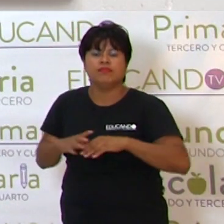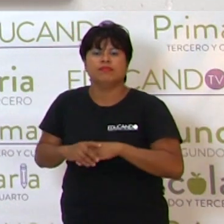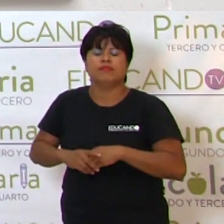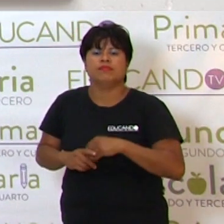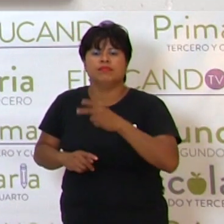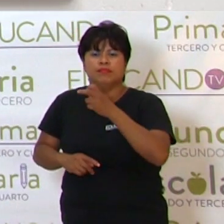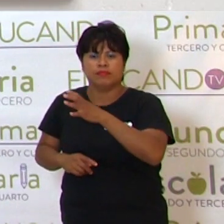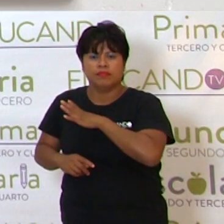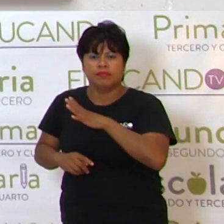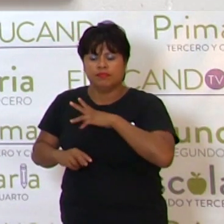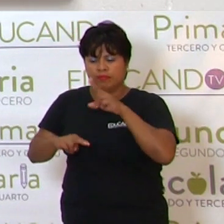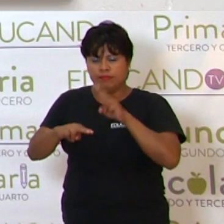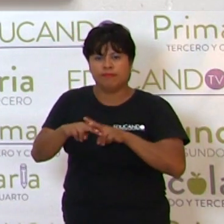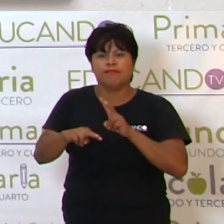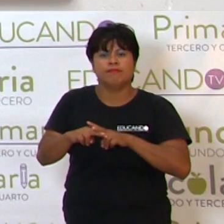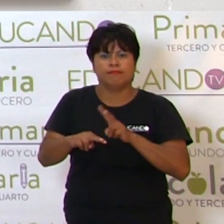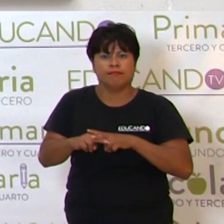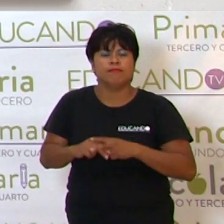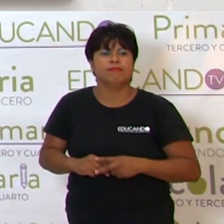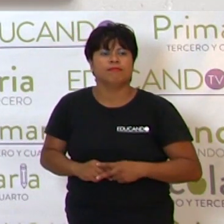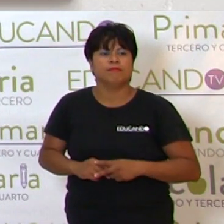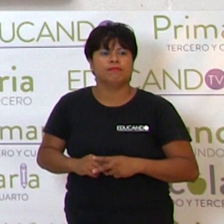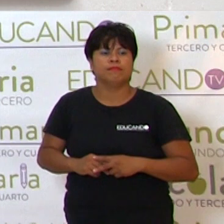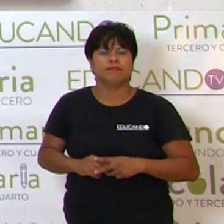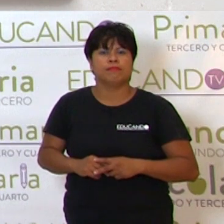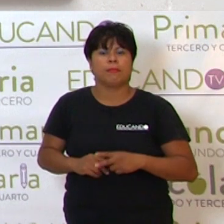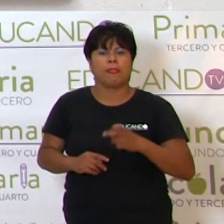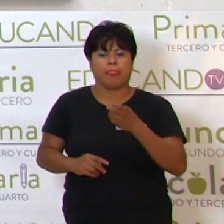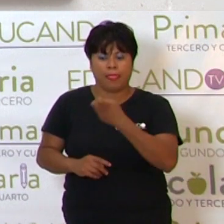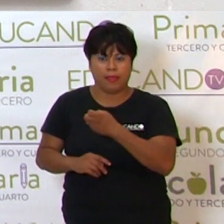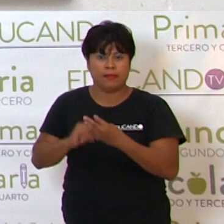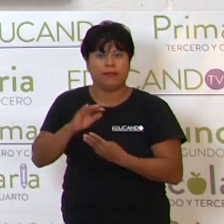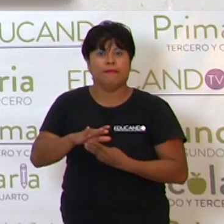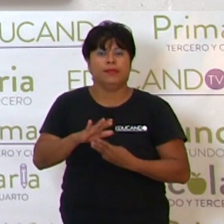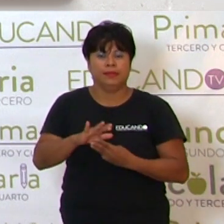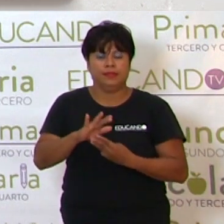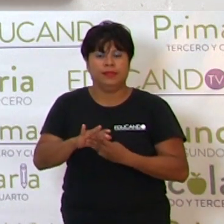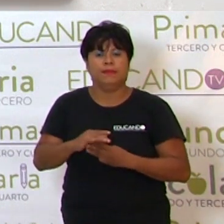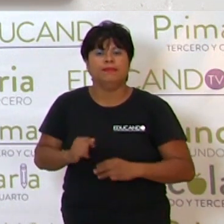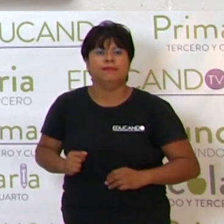Aquí va a haber una silla, porque esta es la mesa.